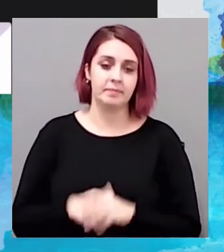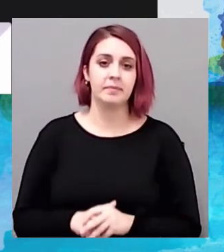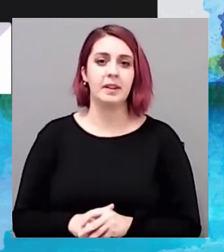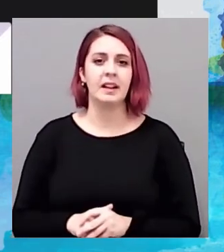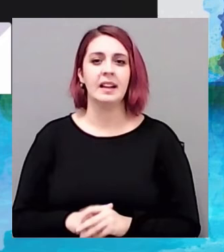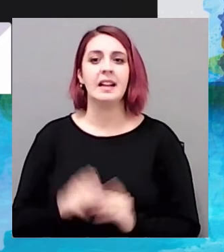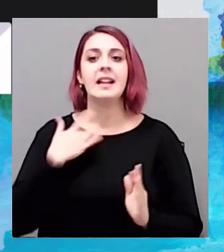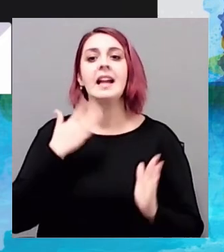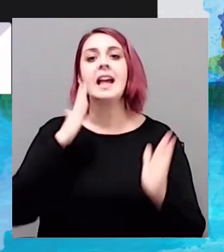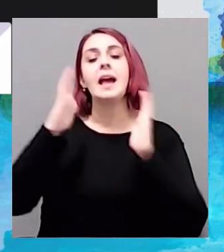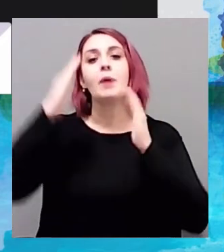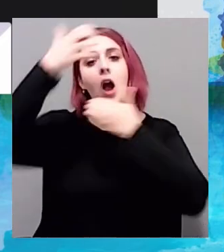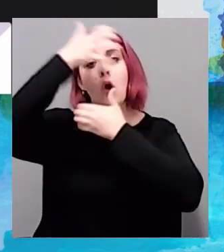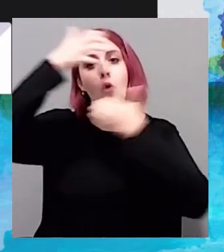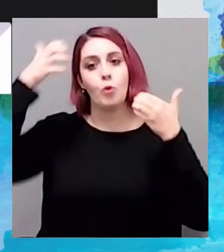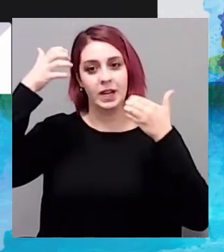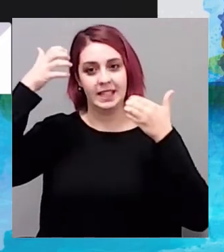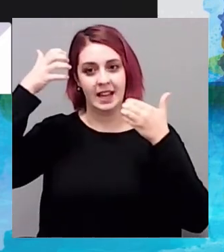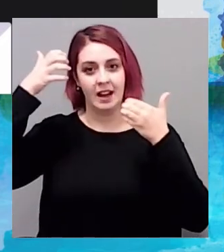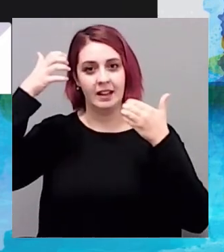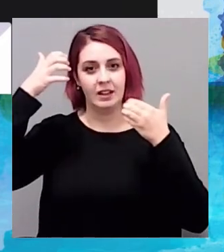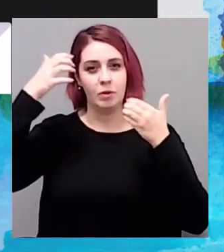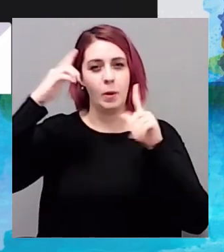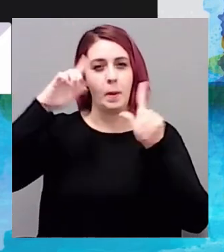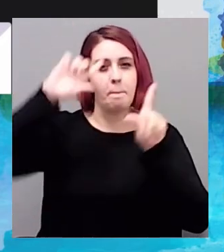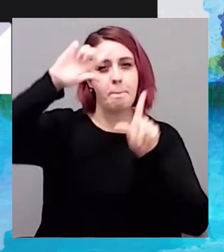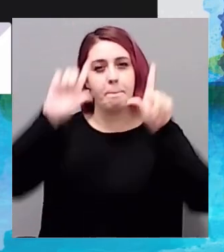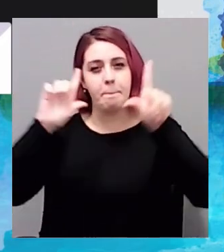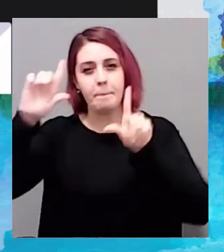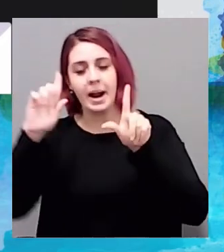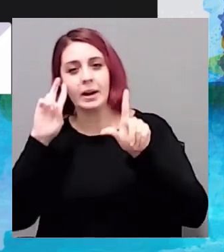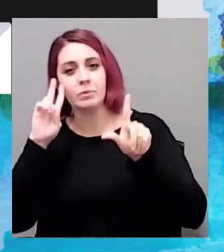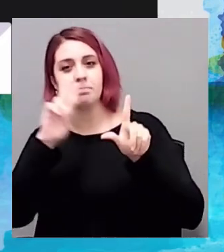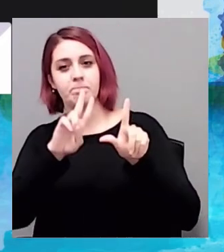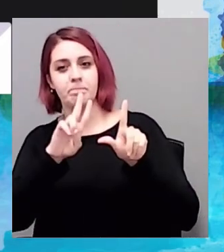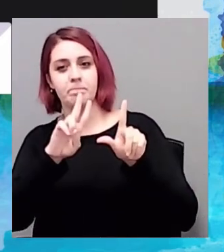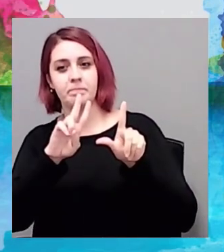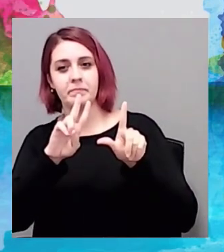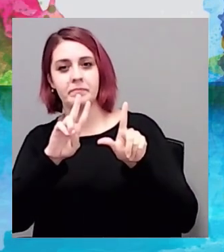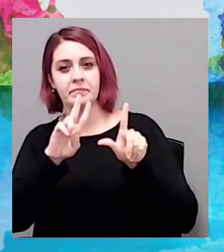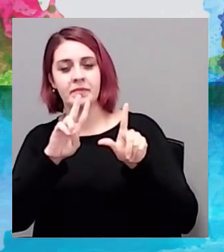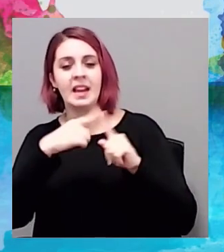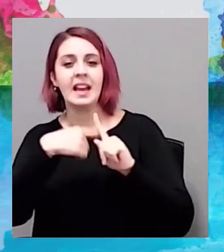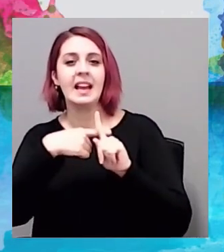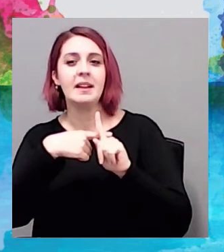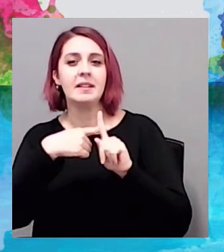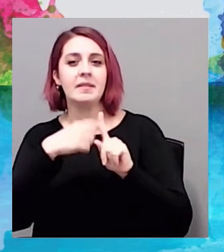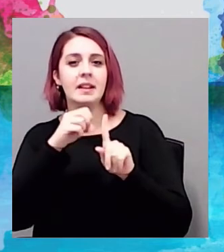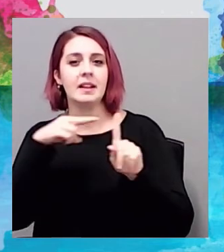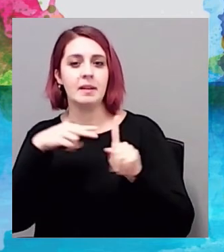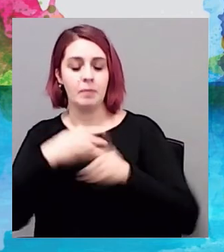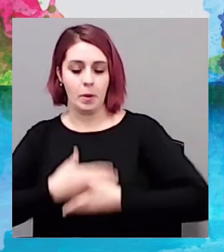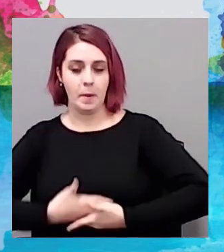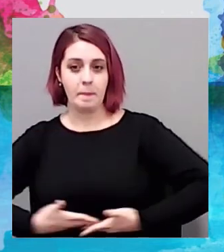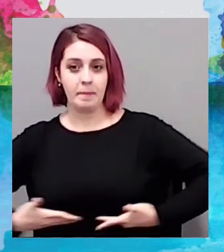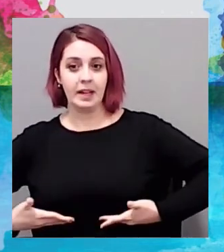época cubista, ¿no? De los diferentes planos, de ver los ojos al mismo nivel que a lo mejor los pechos,